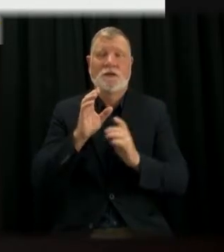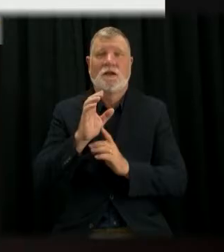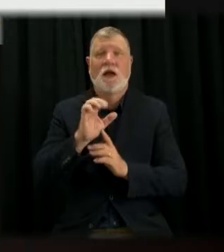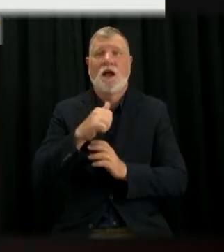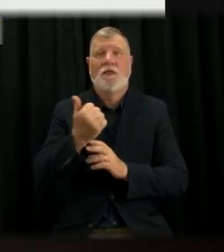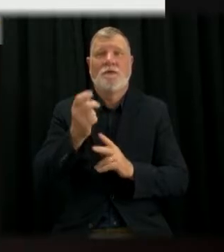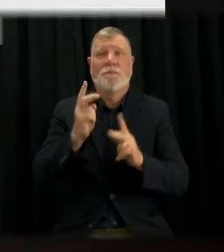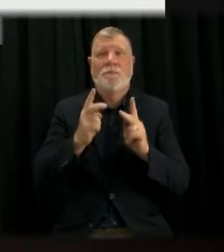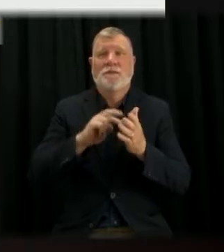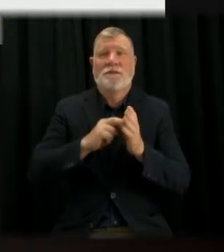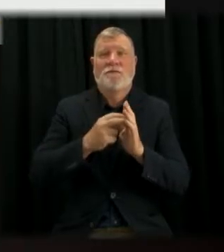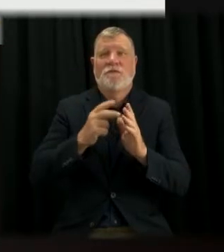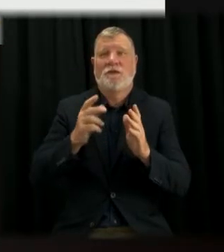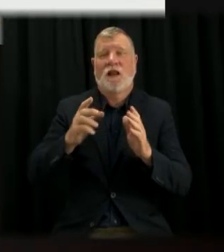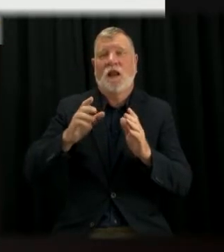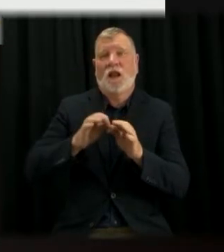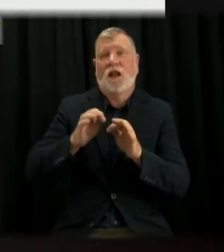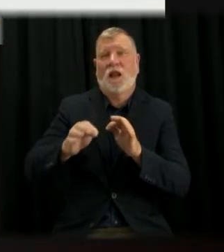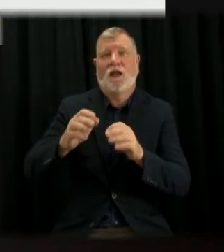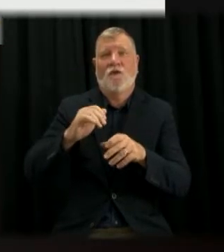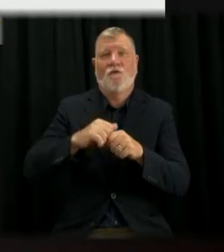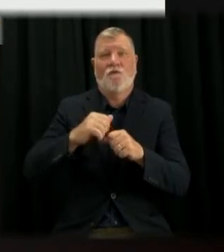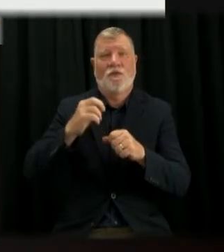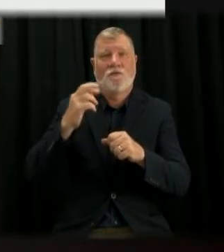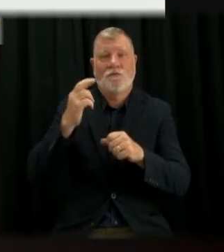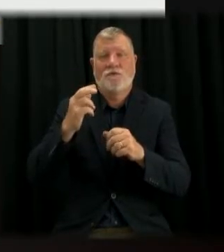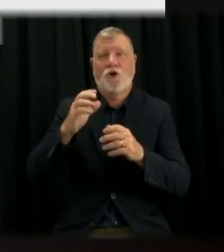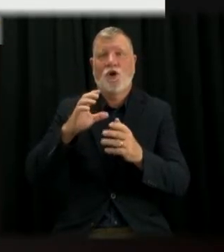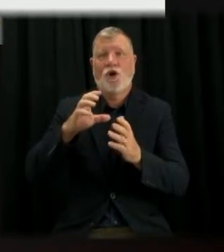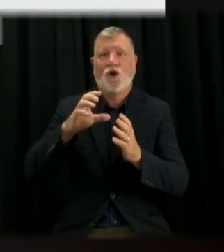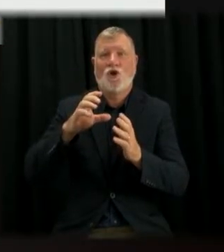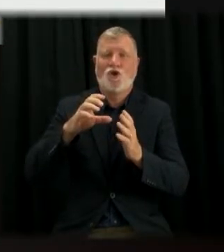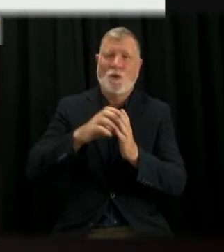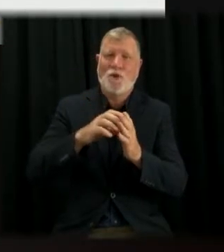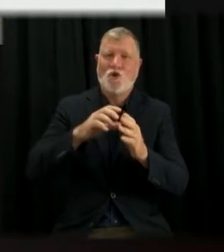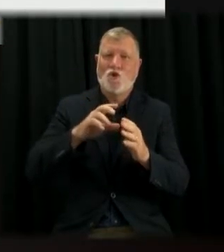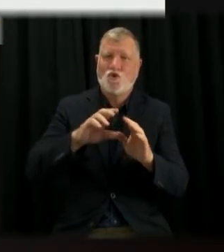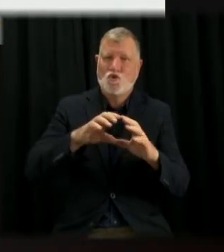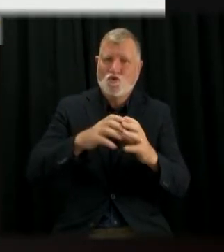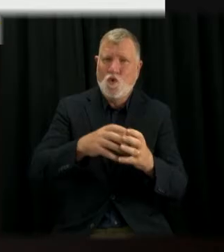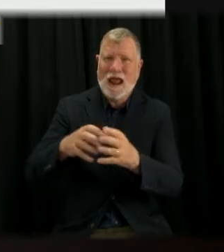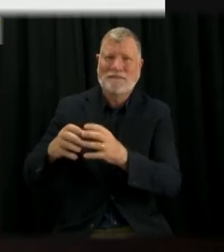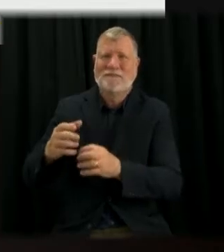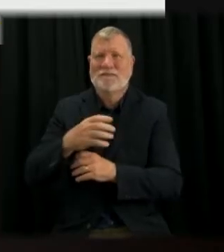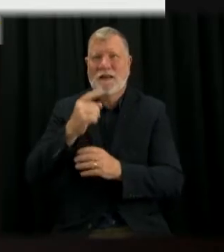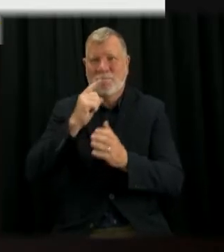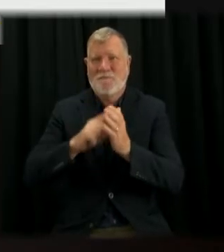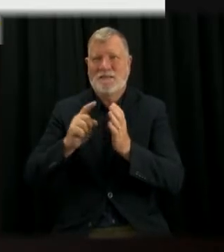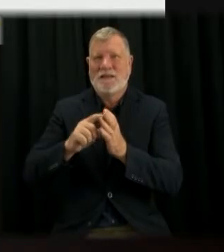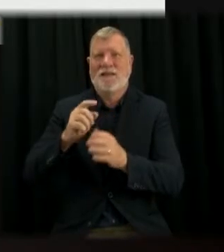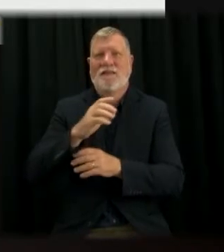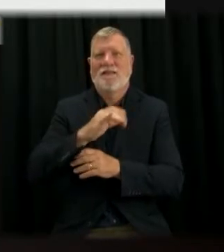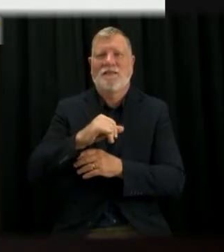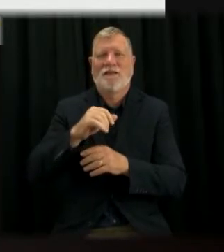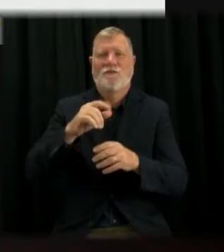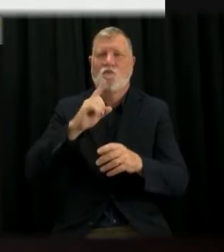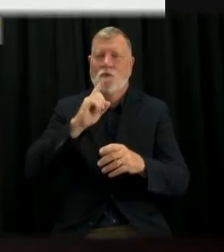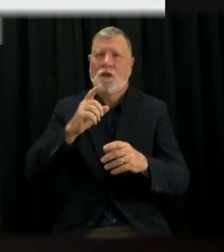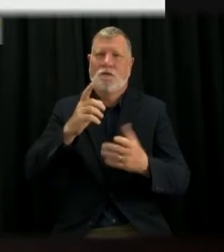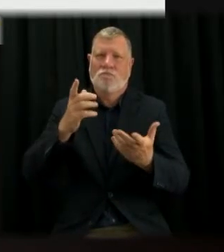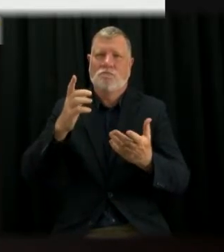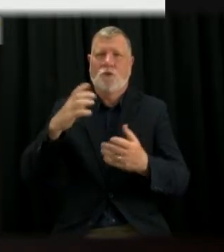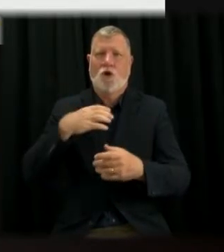Obviamente, otros atrasos significativos que hemos encarado con componentes críticos,